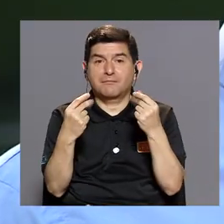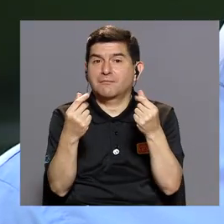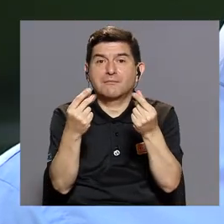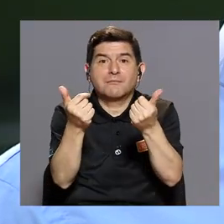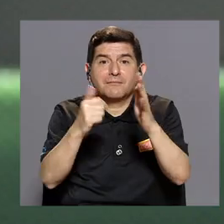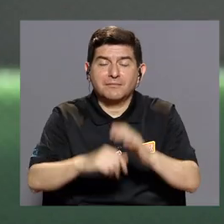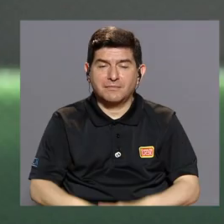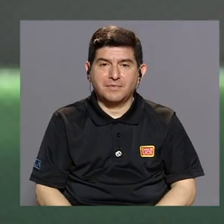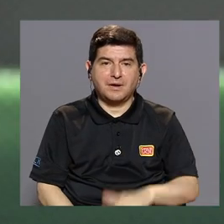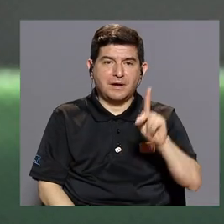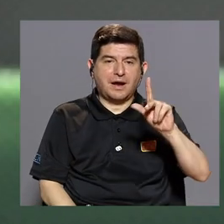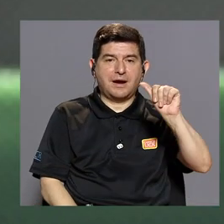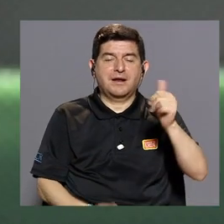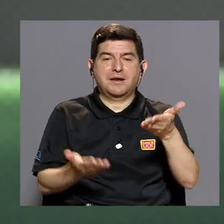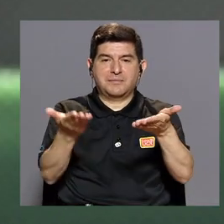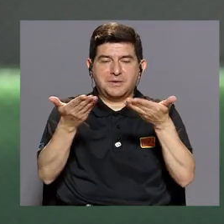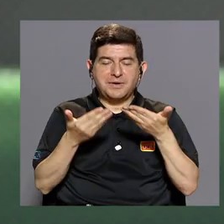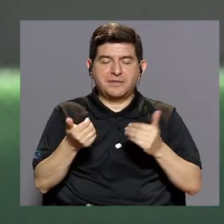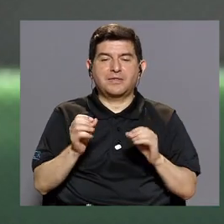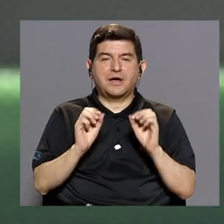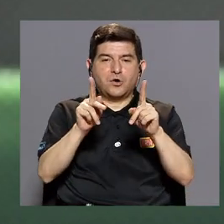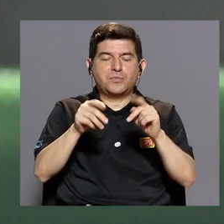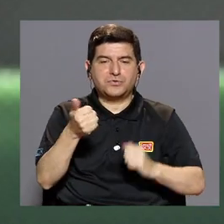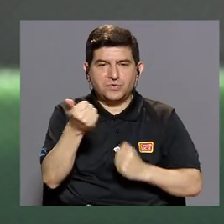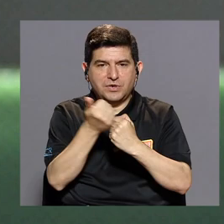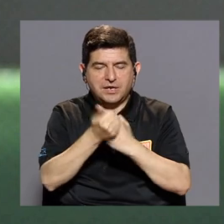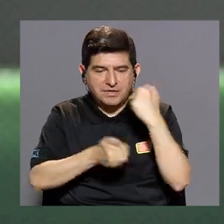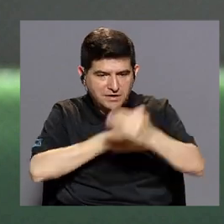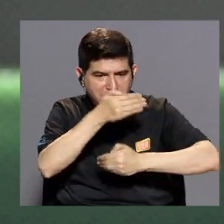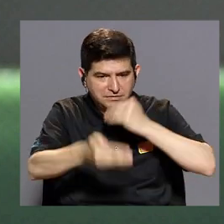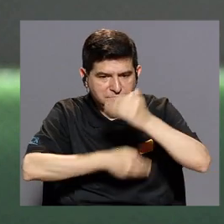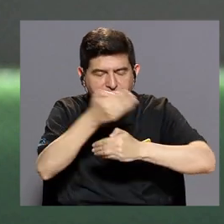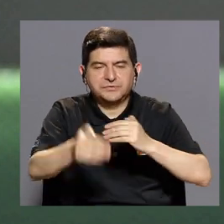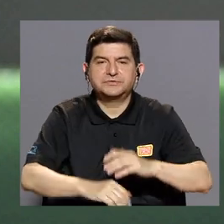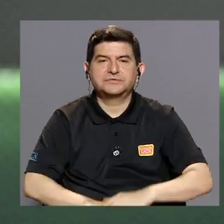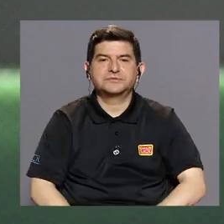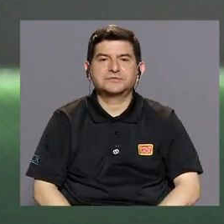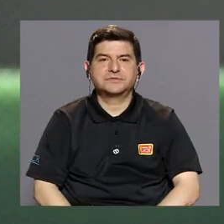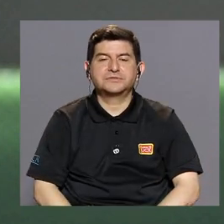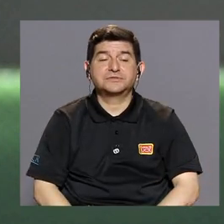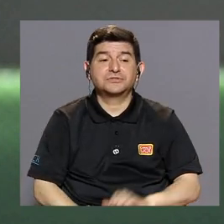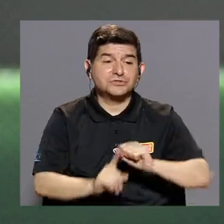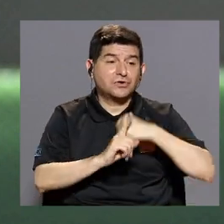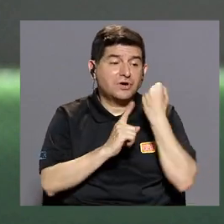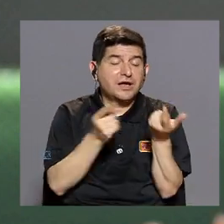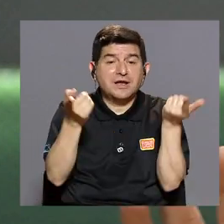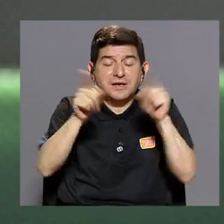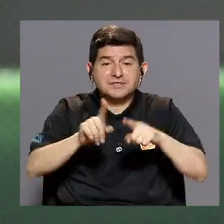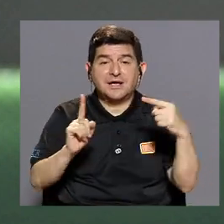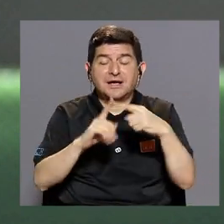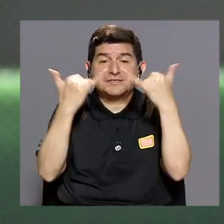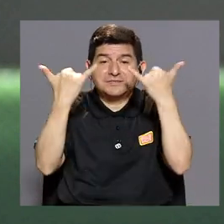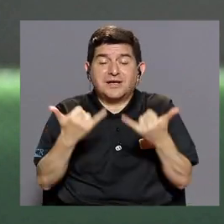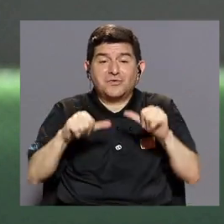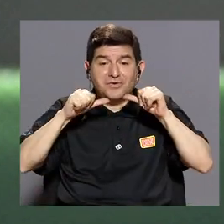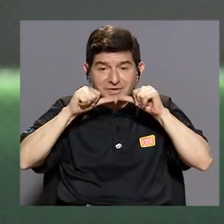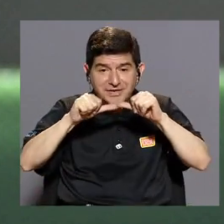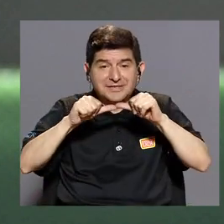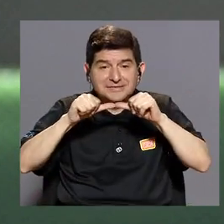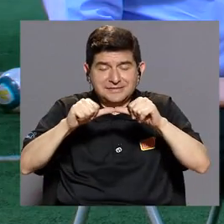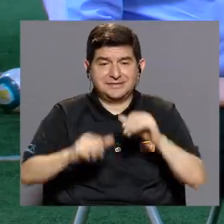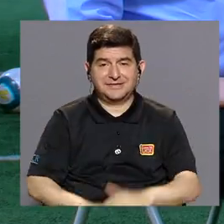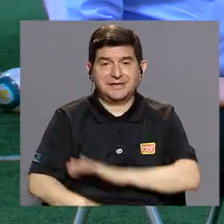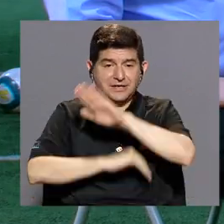rapidísimo. Carla me da la oportunidad de apoyarla en el proceso y bueno, y las circunstancias se fueron dando hasta que estamos aquí,